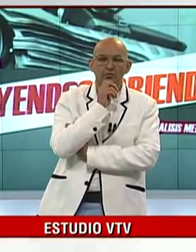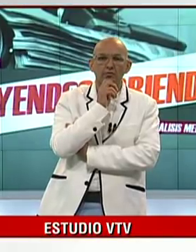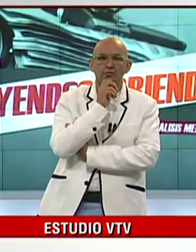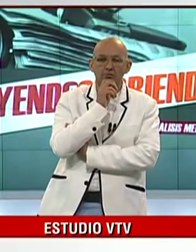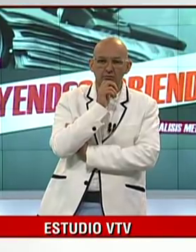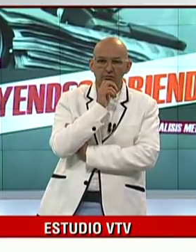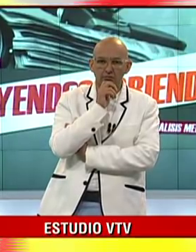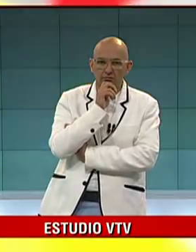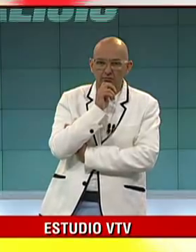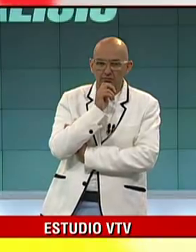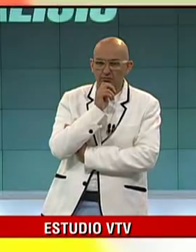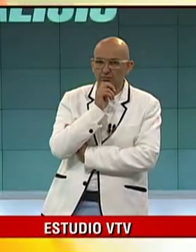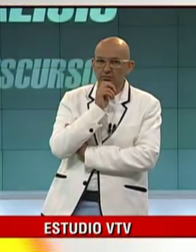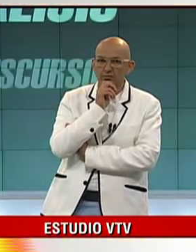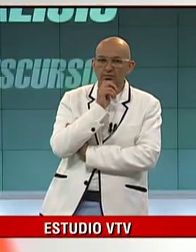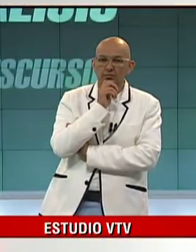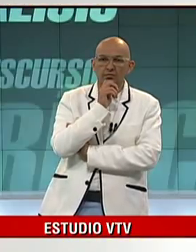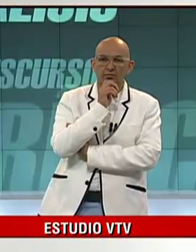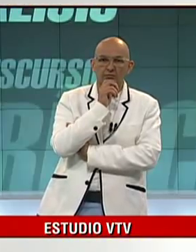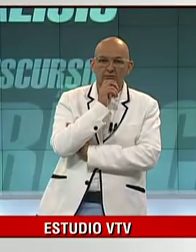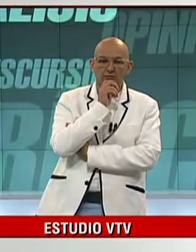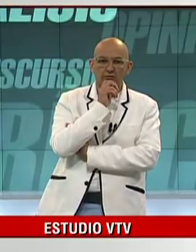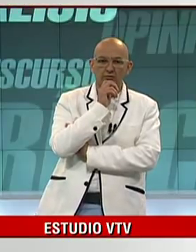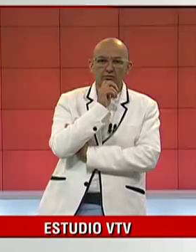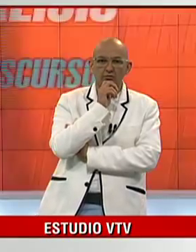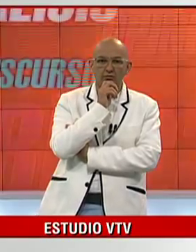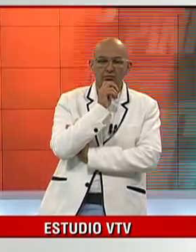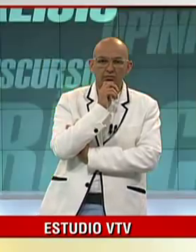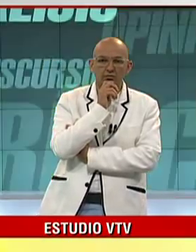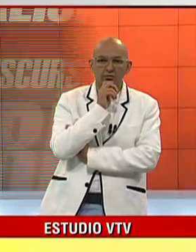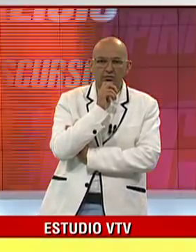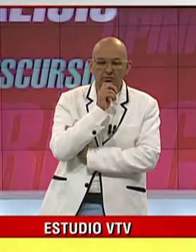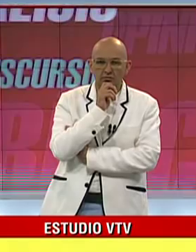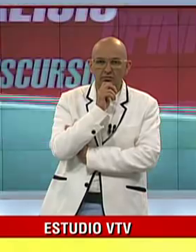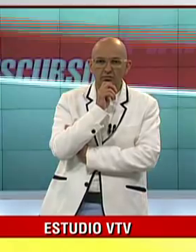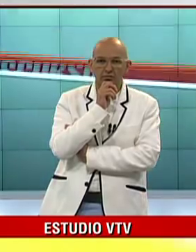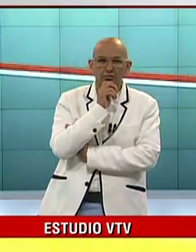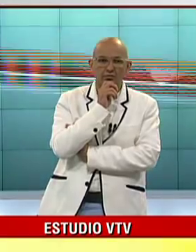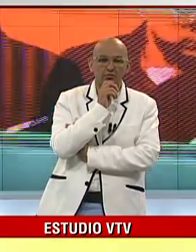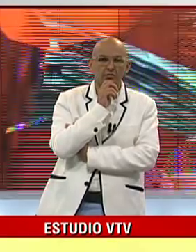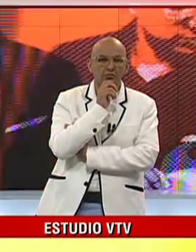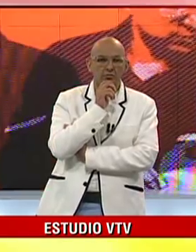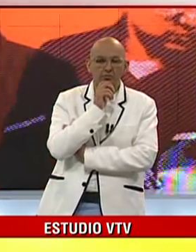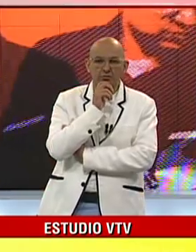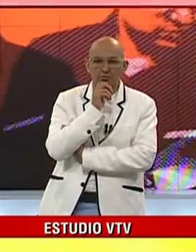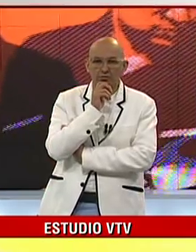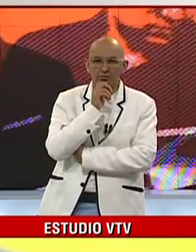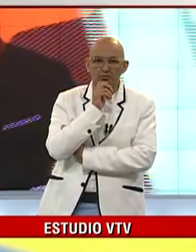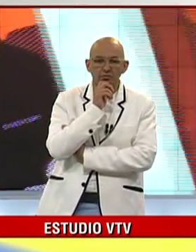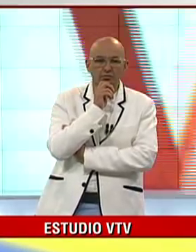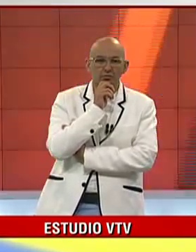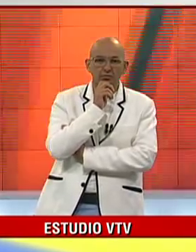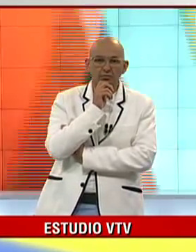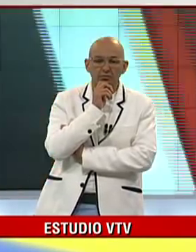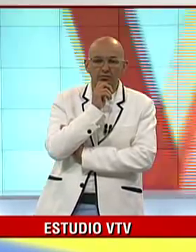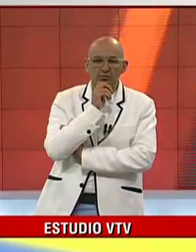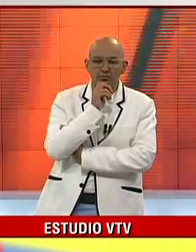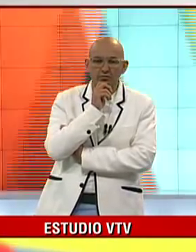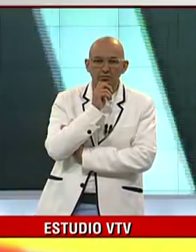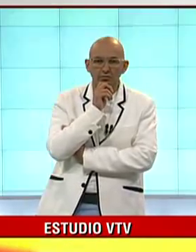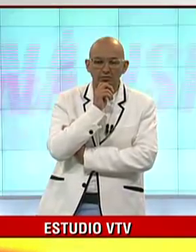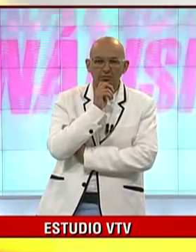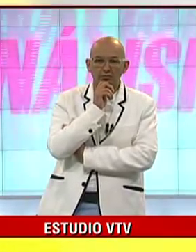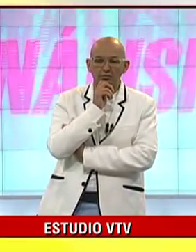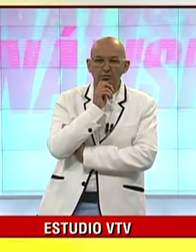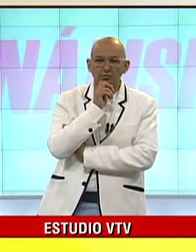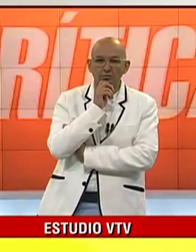digo para que sepan la resolución que tiene nuestro pueblo de luchar por su democracia, por su independencia, por